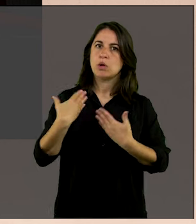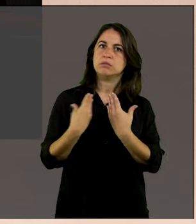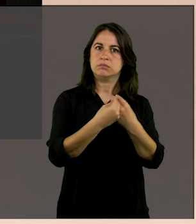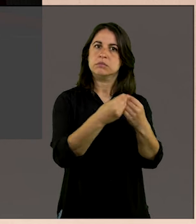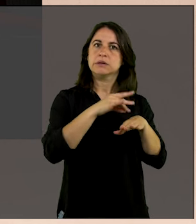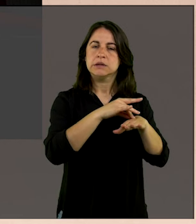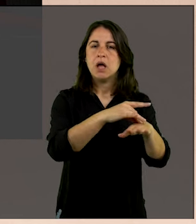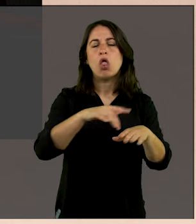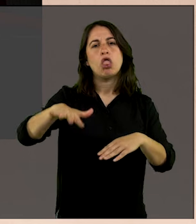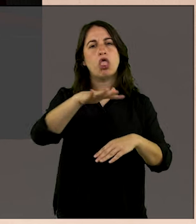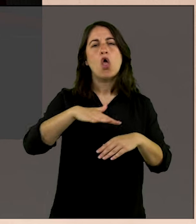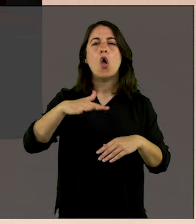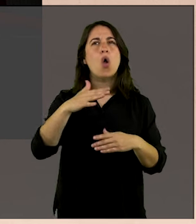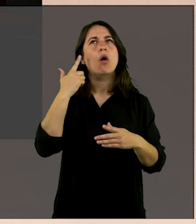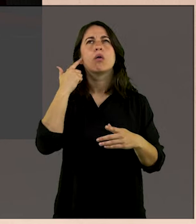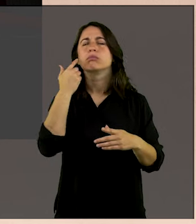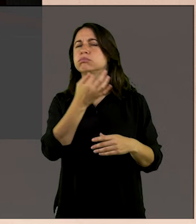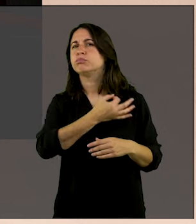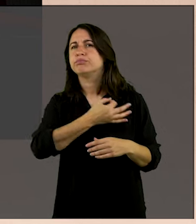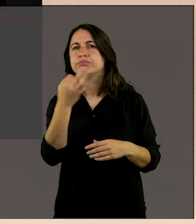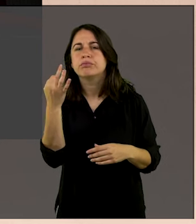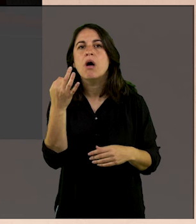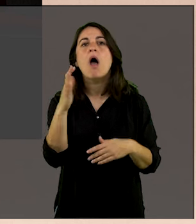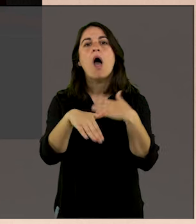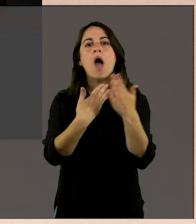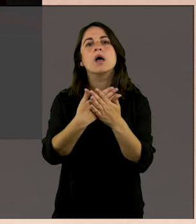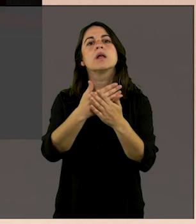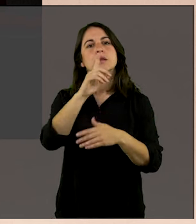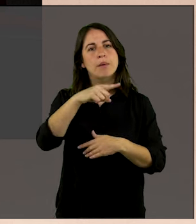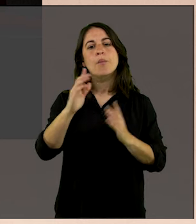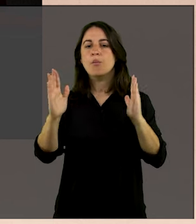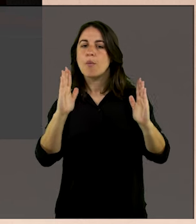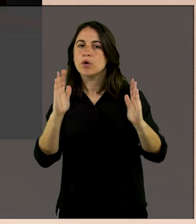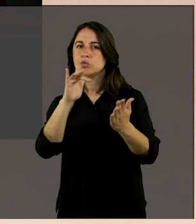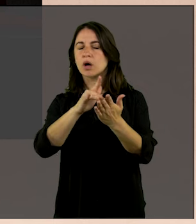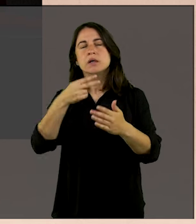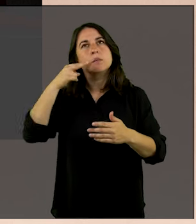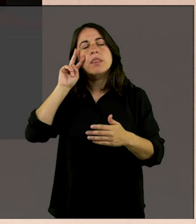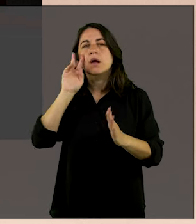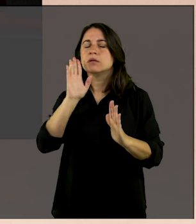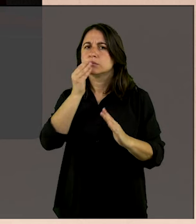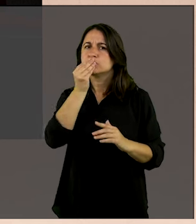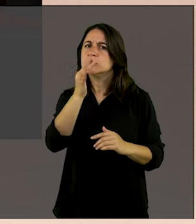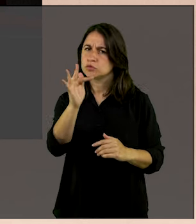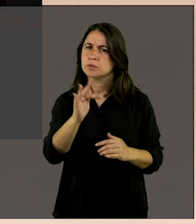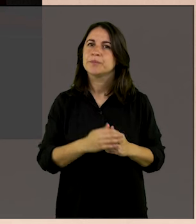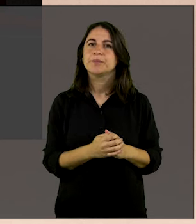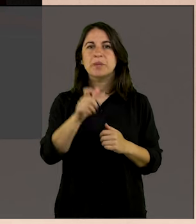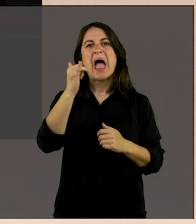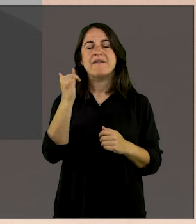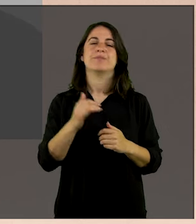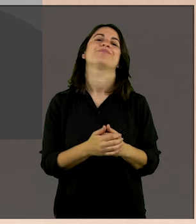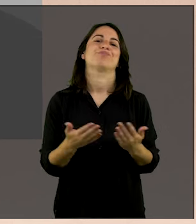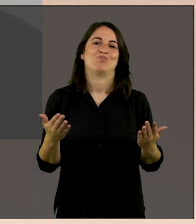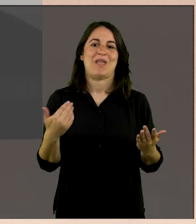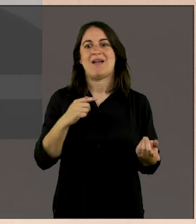nos han ido a buscar y ha sido una zona donde se oía muy bien el concierto y también ha habido momentos que sí que es verdad que han sido experiencias muy